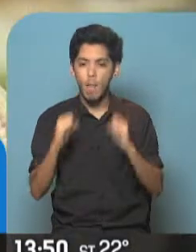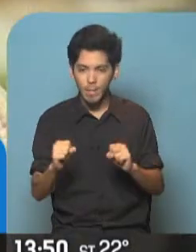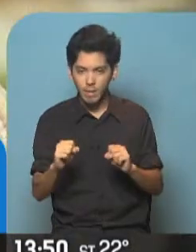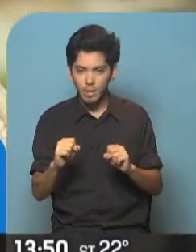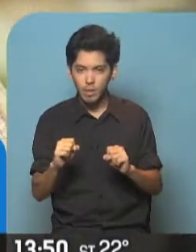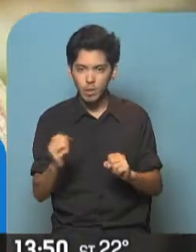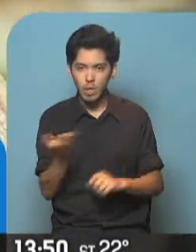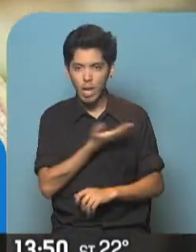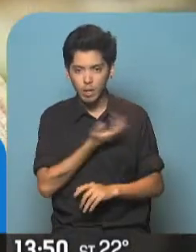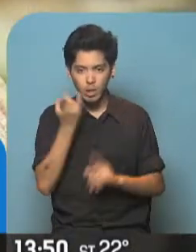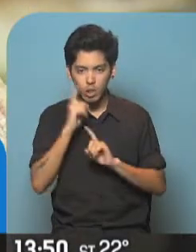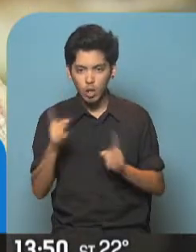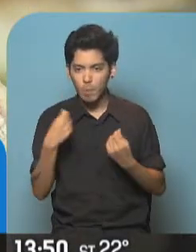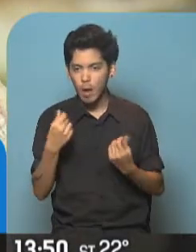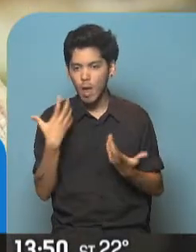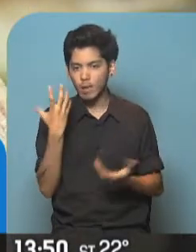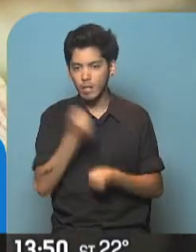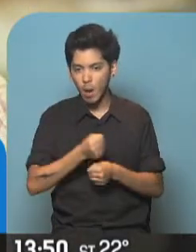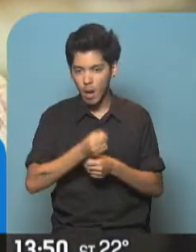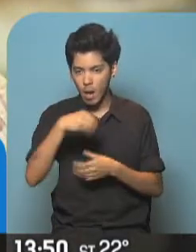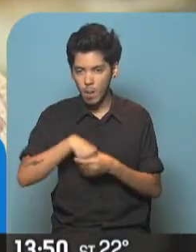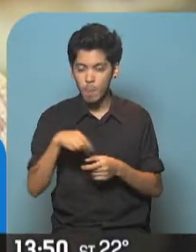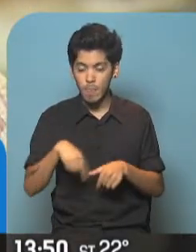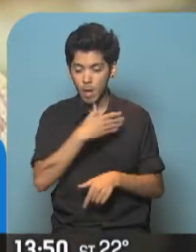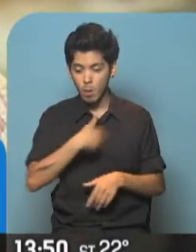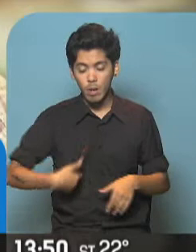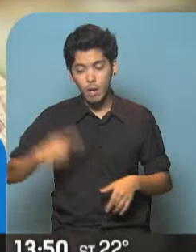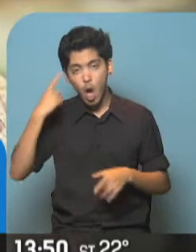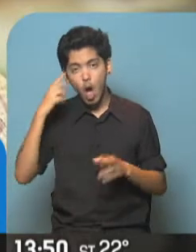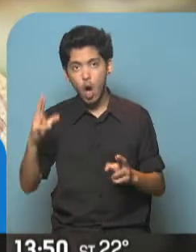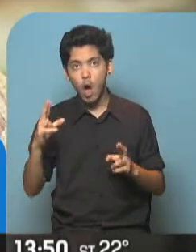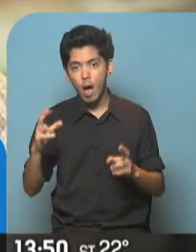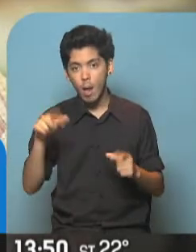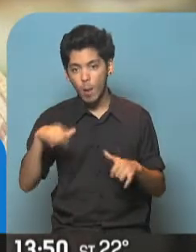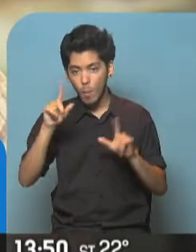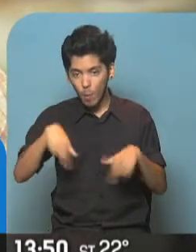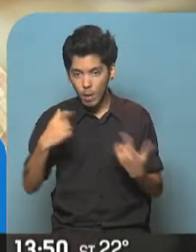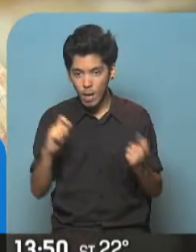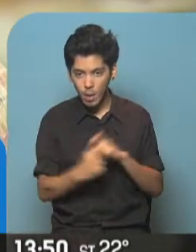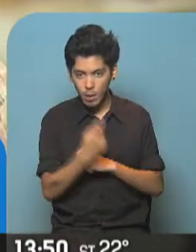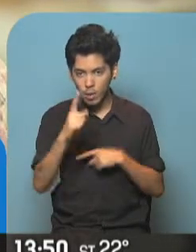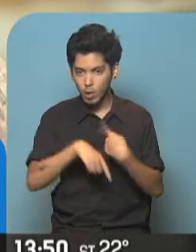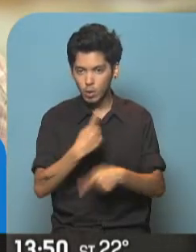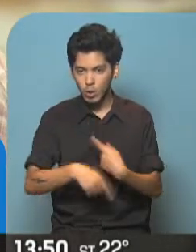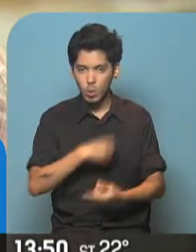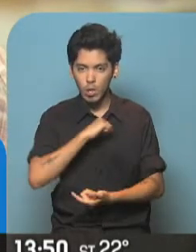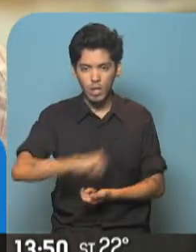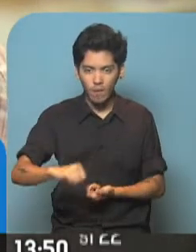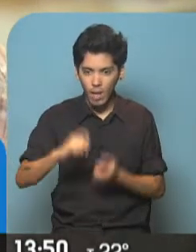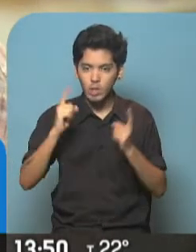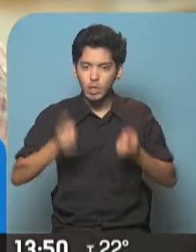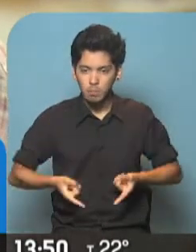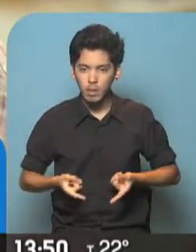de disposición. Este gobierno, teníamos la esperanza de que hubiera un cambio, nos sigue trampeando también,